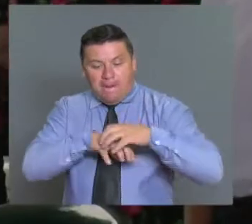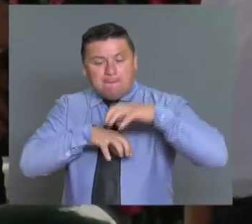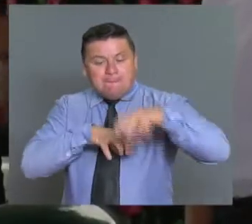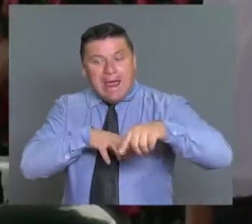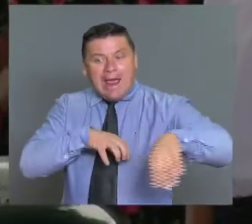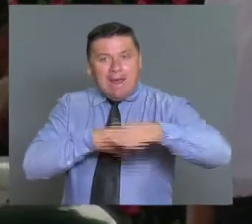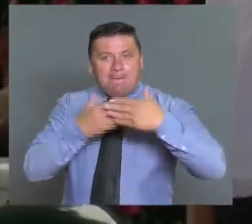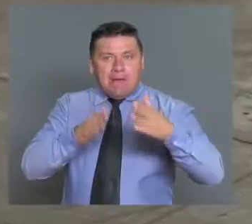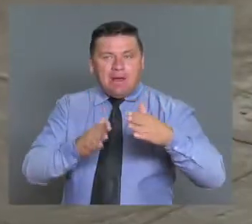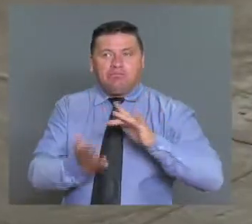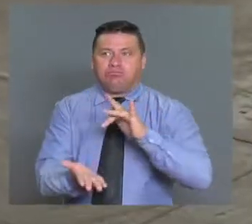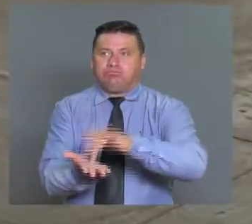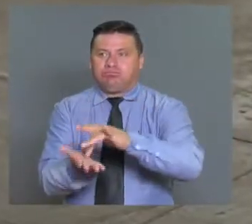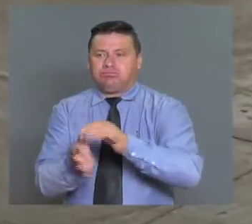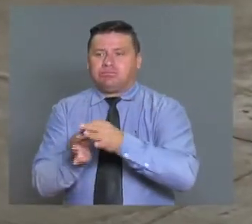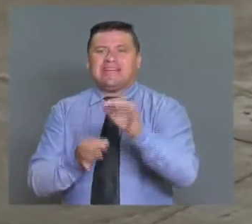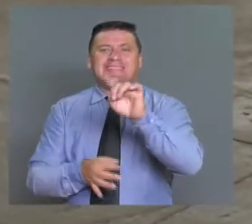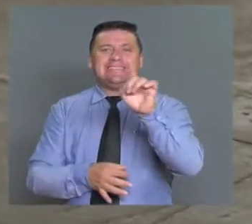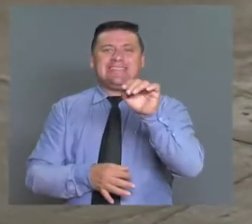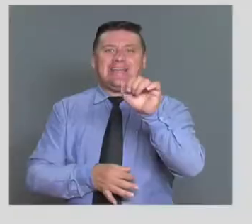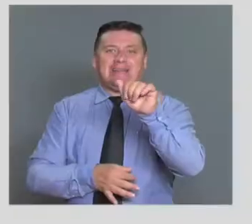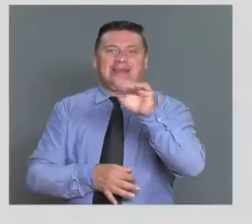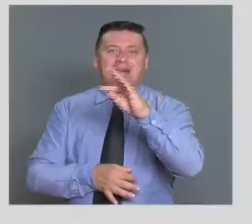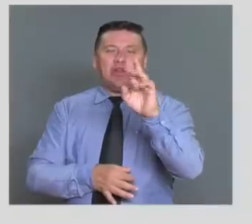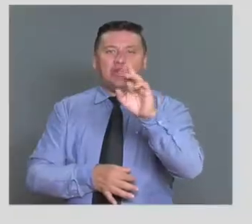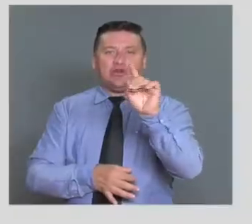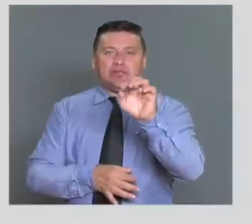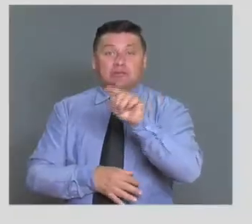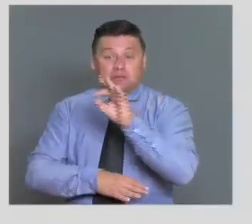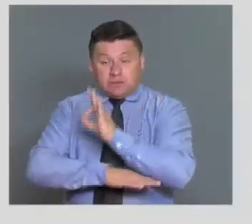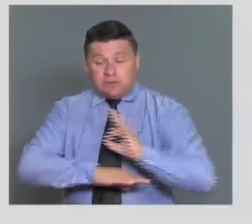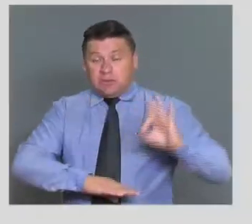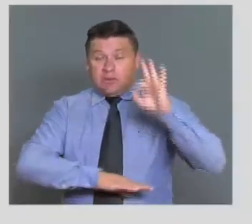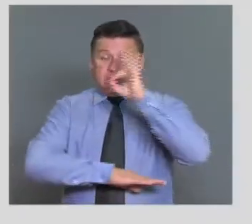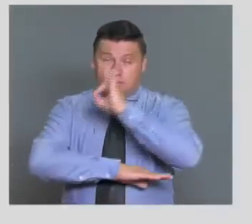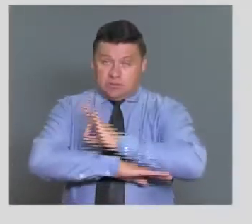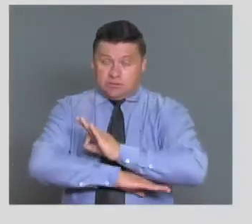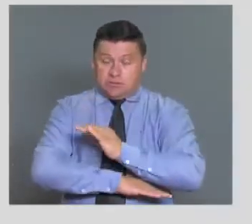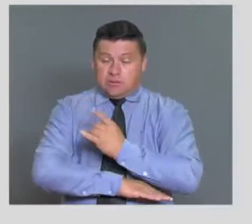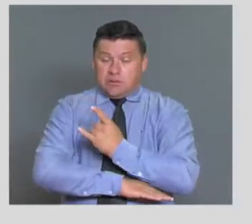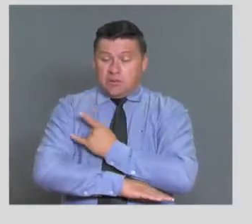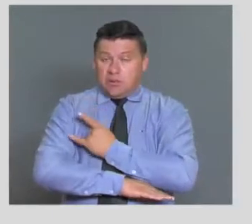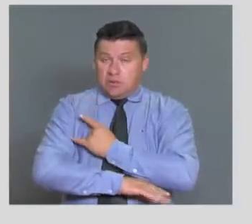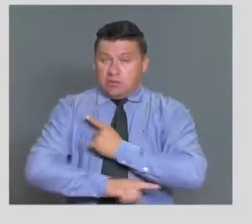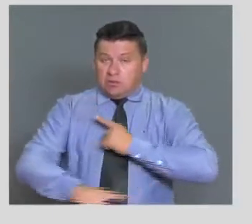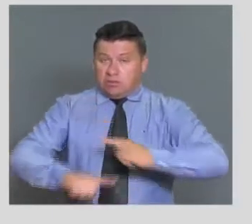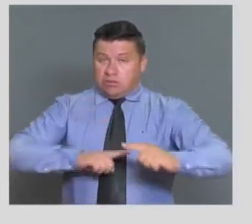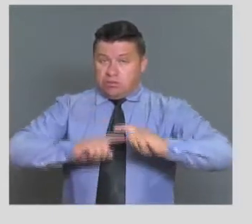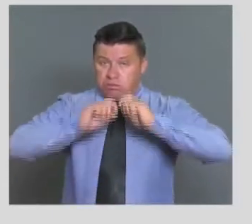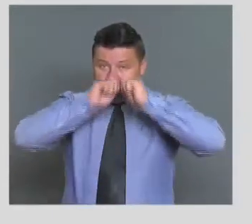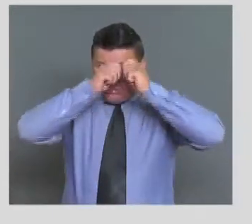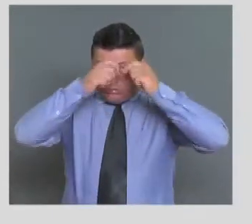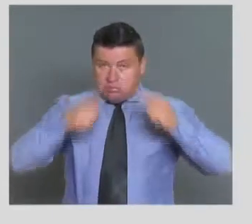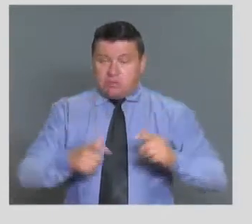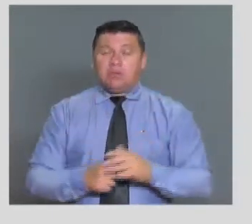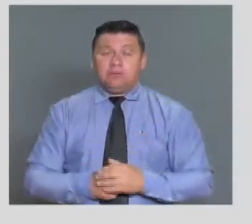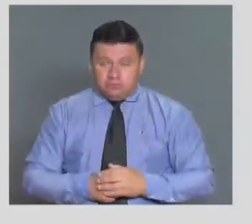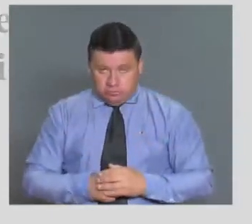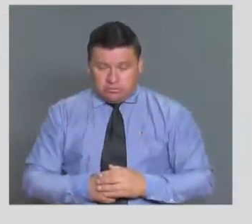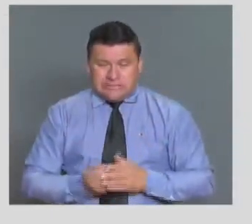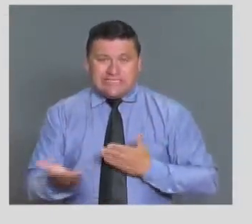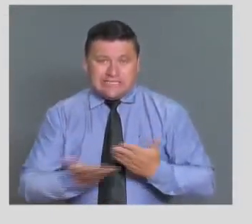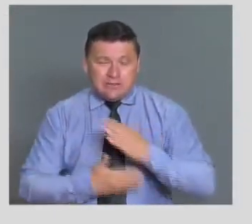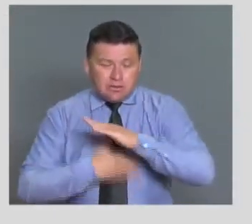presencia de la ESAP en el municipio de Santa Rosa. ESAP, Escuela Superior de Administración Pública.